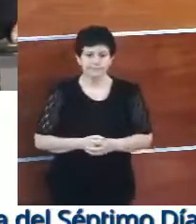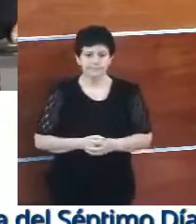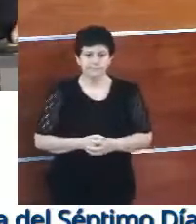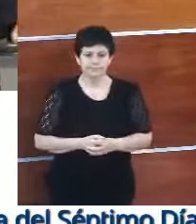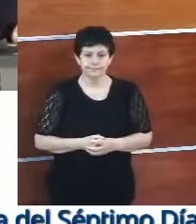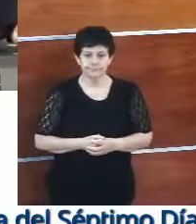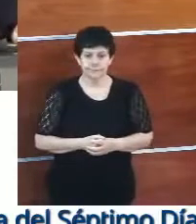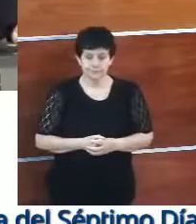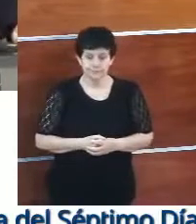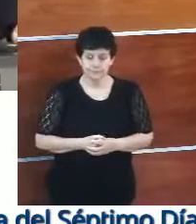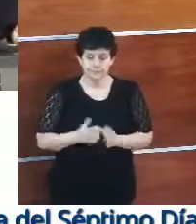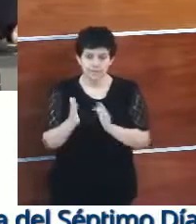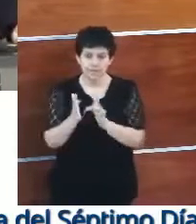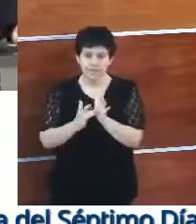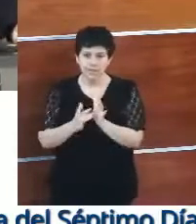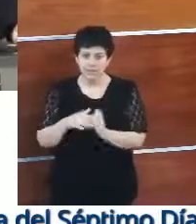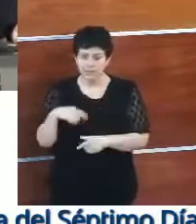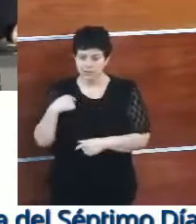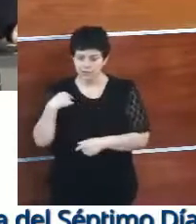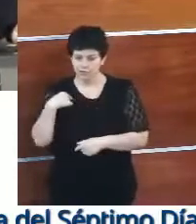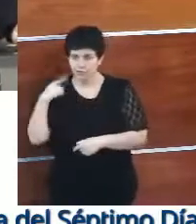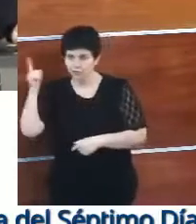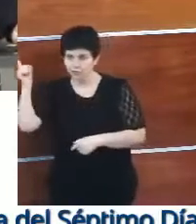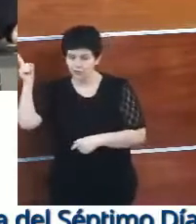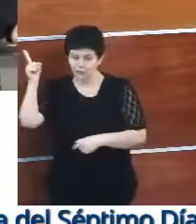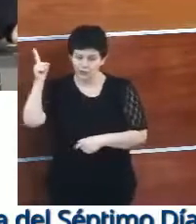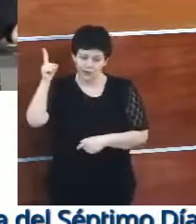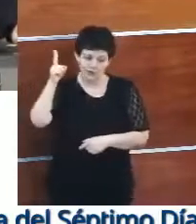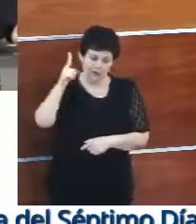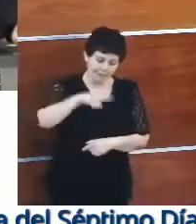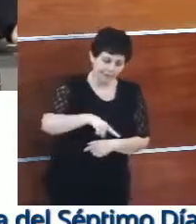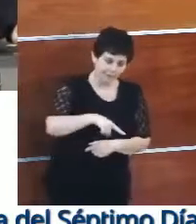Estoy llegando, en otras expresiones.